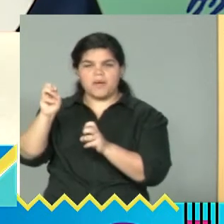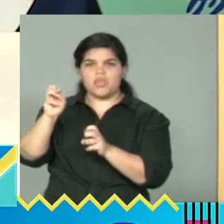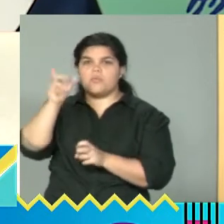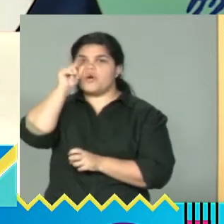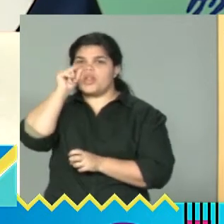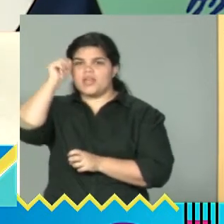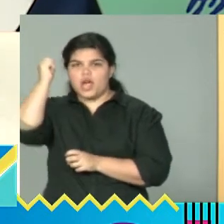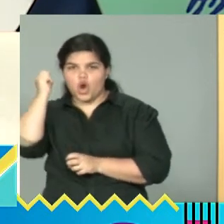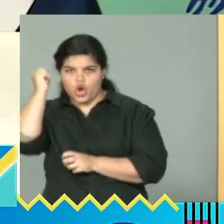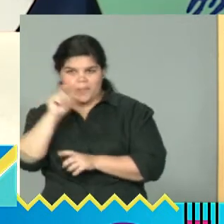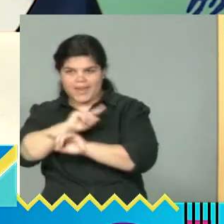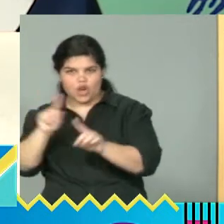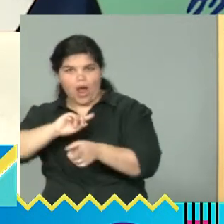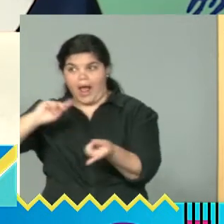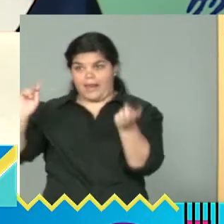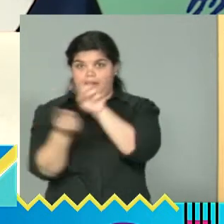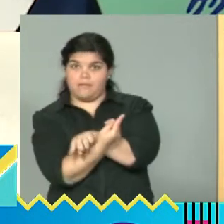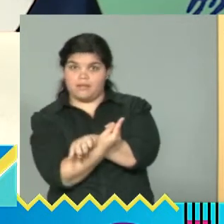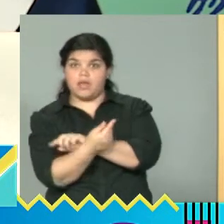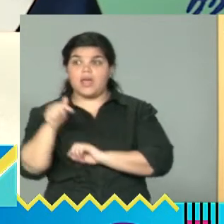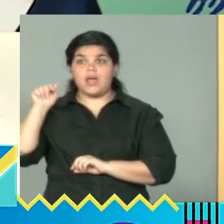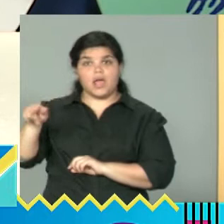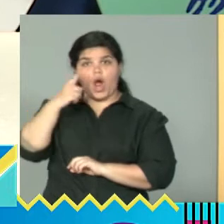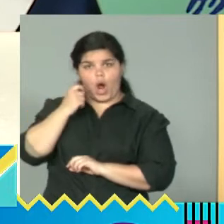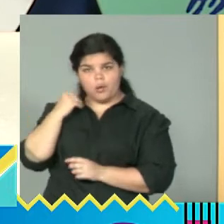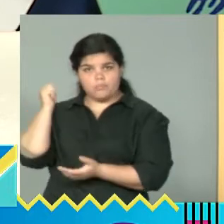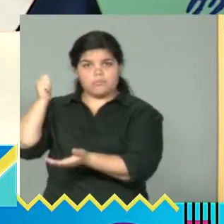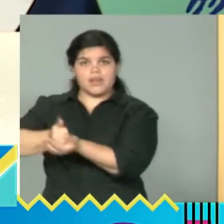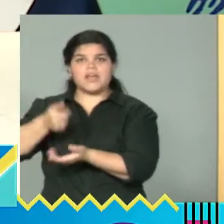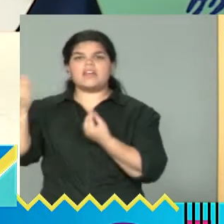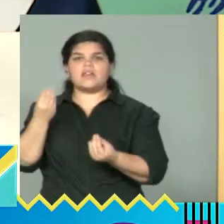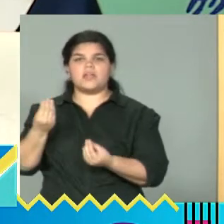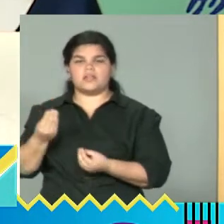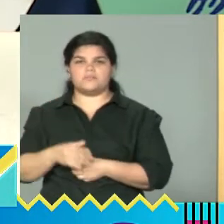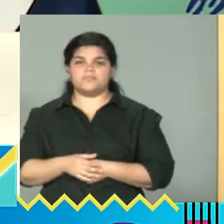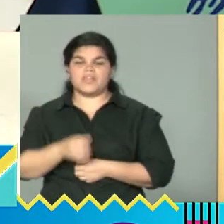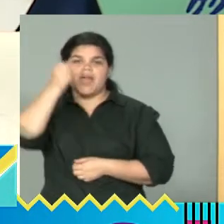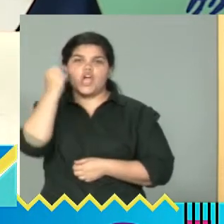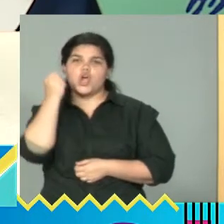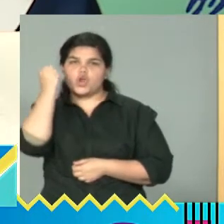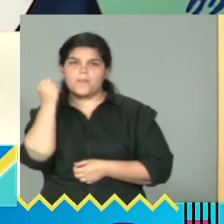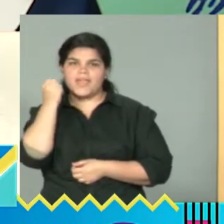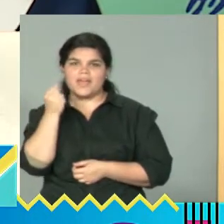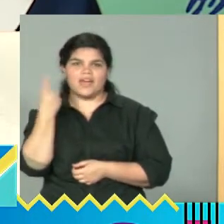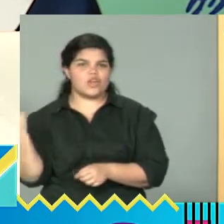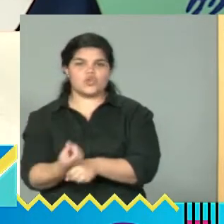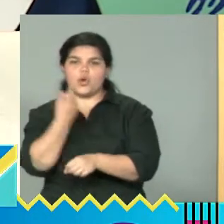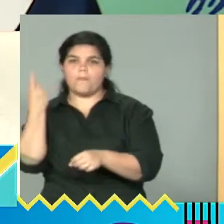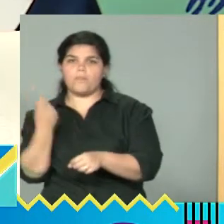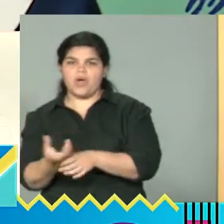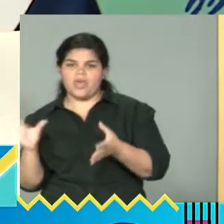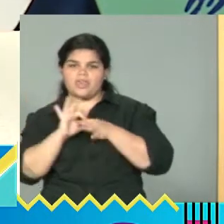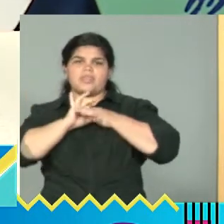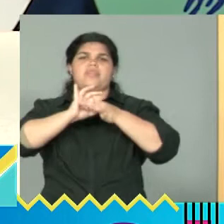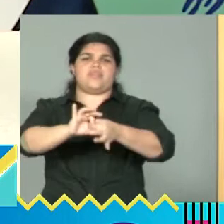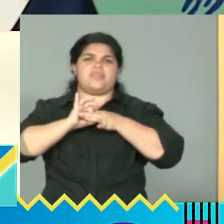económica, porque la ciencia económica no puede estar sujeta a los